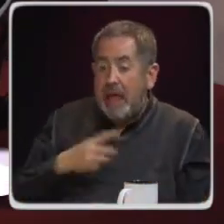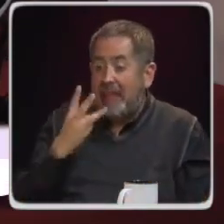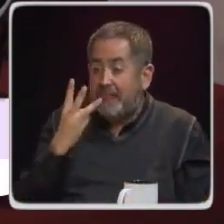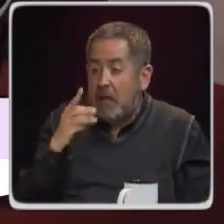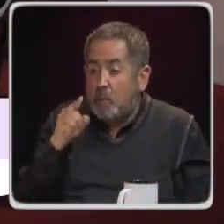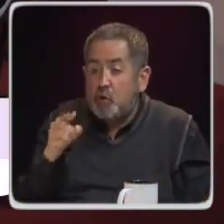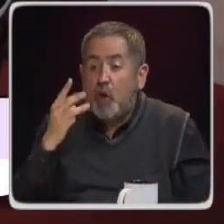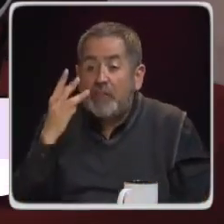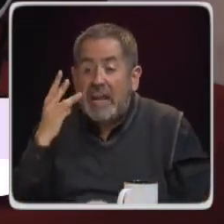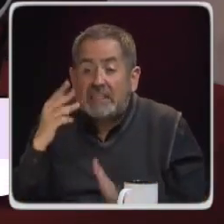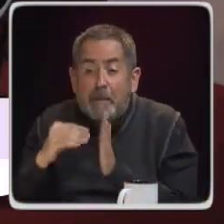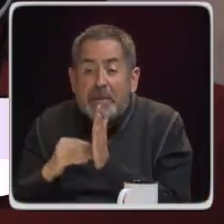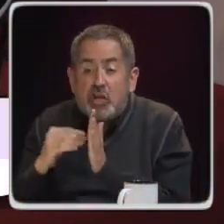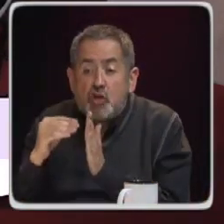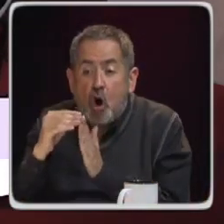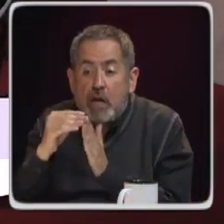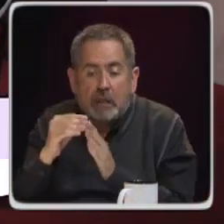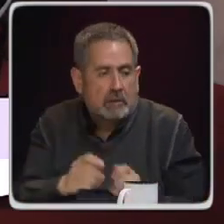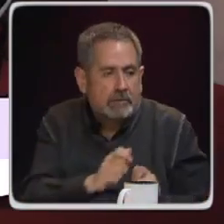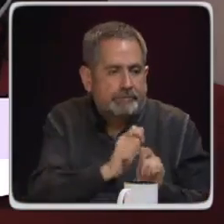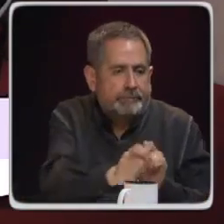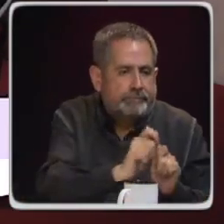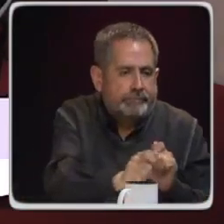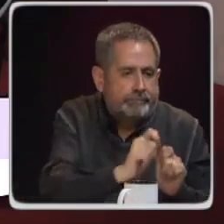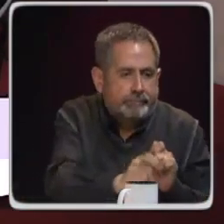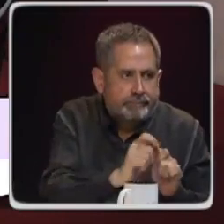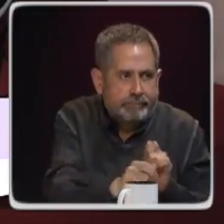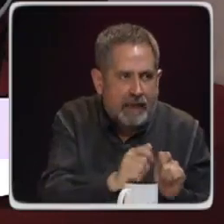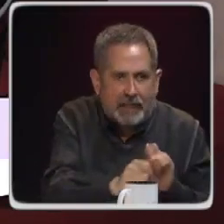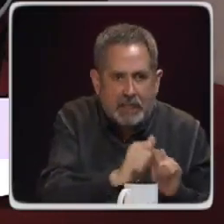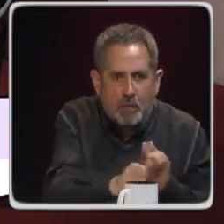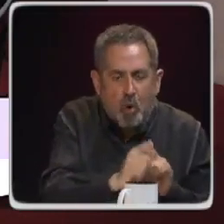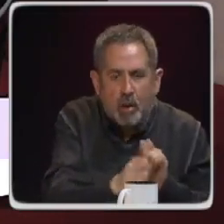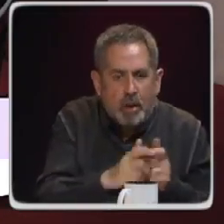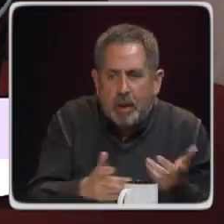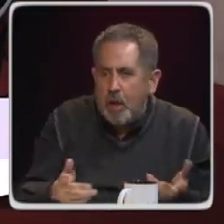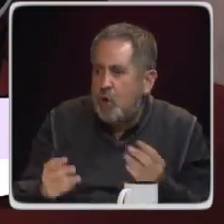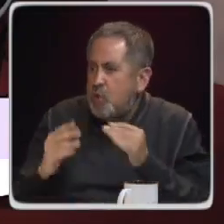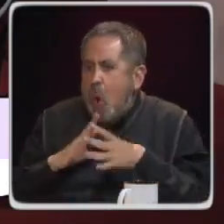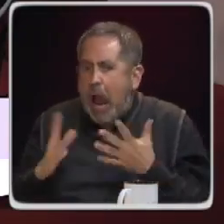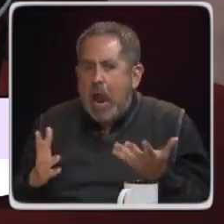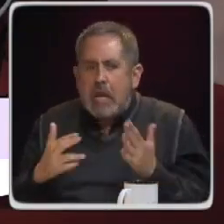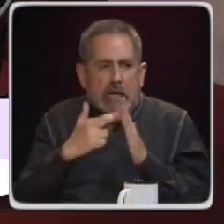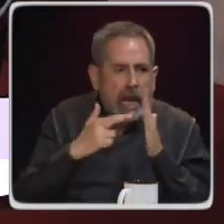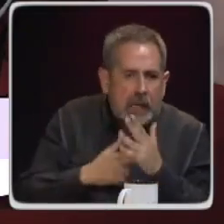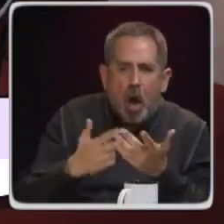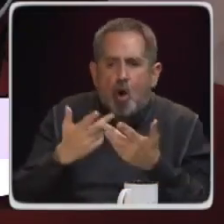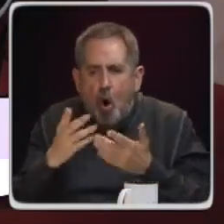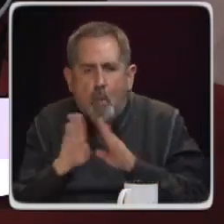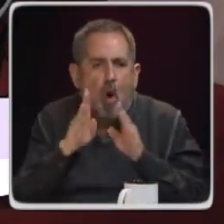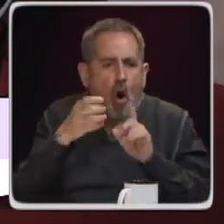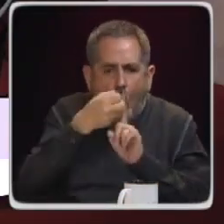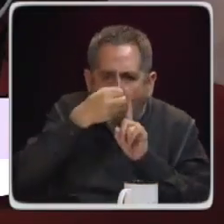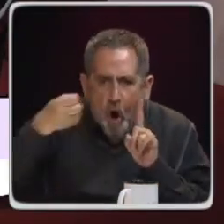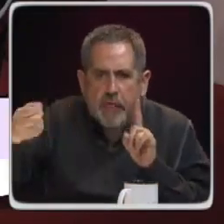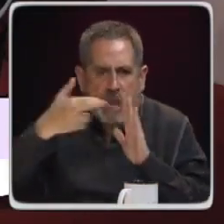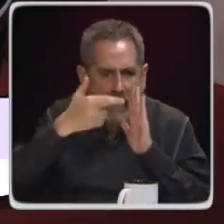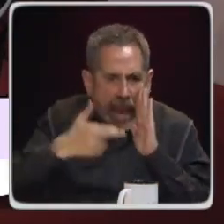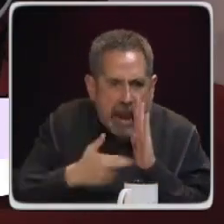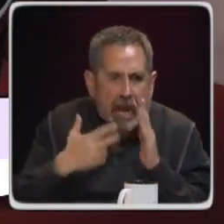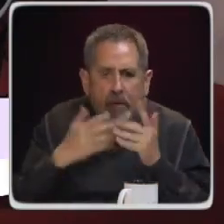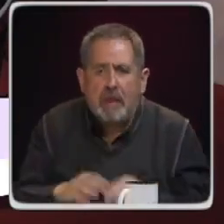acabamos de tener un ejemplo clarísimo. El joven sordo que golpearon en el metro. Y entonces no hubo, los policías no le entendían,